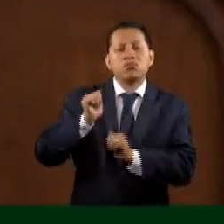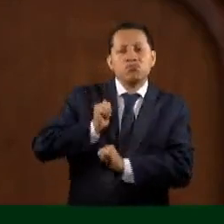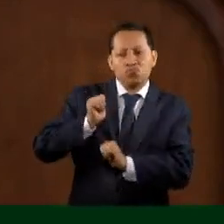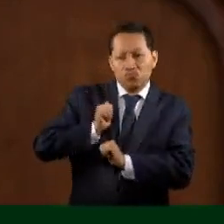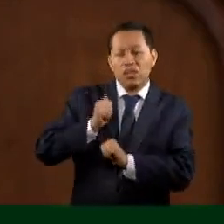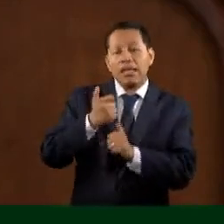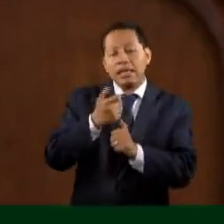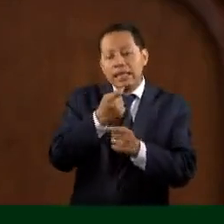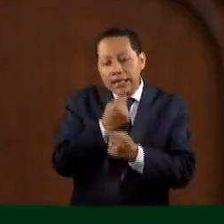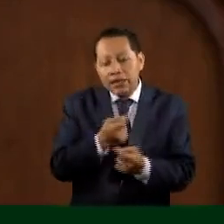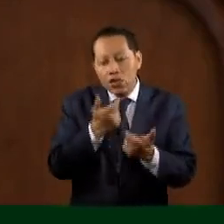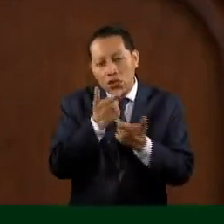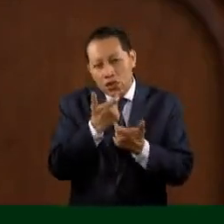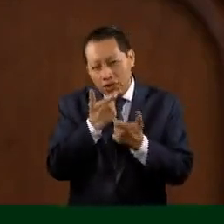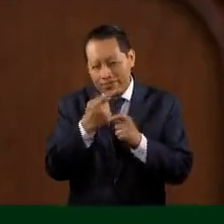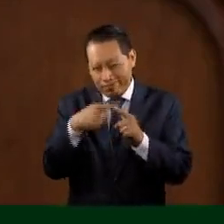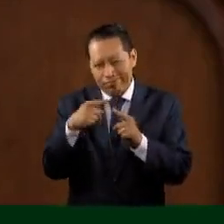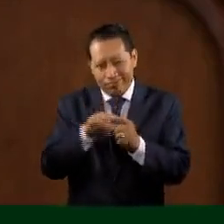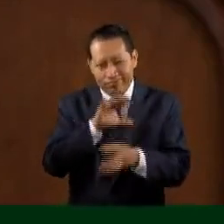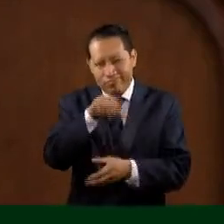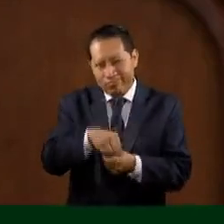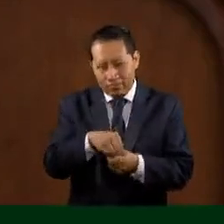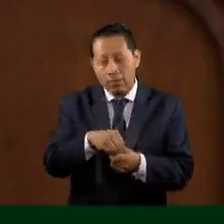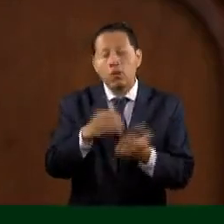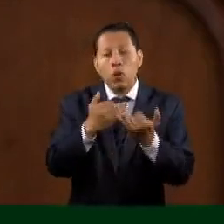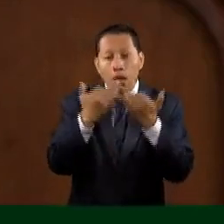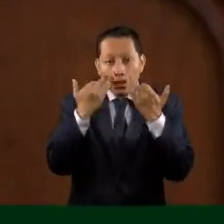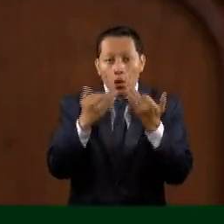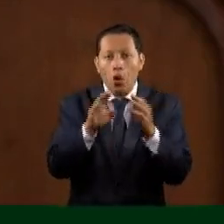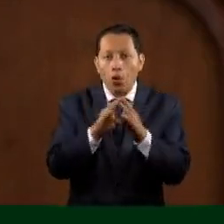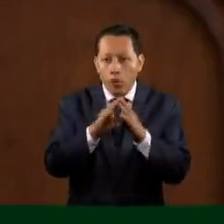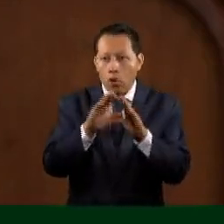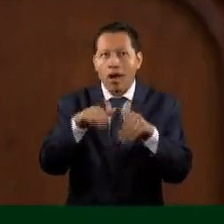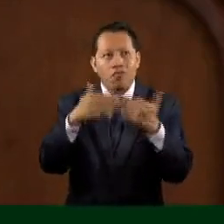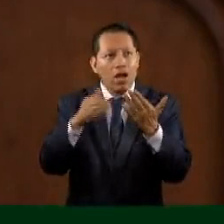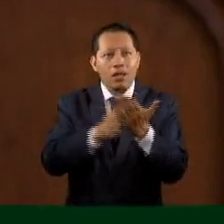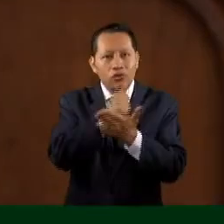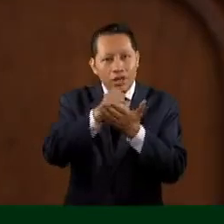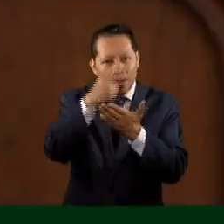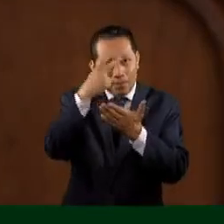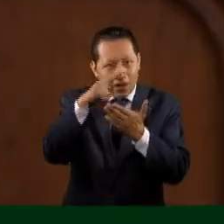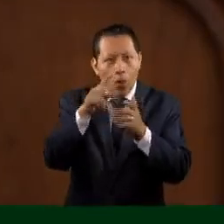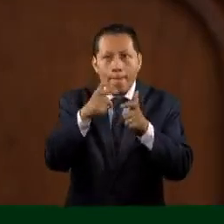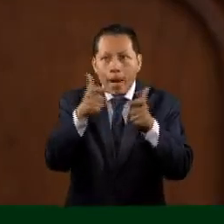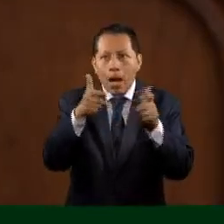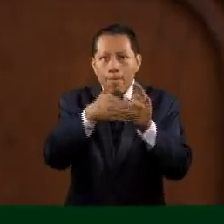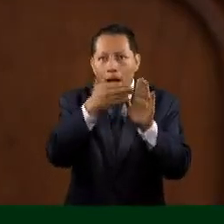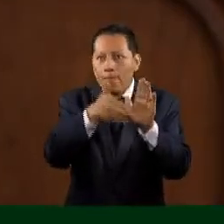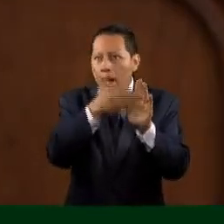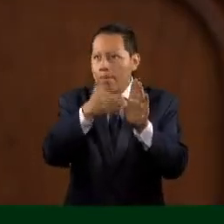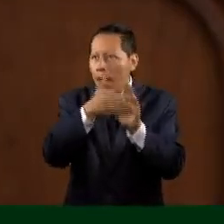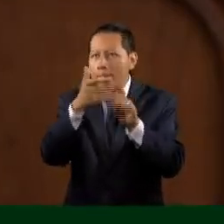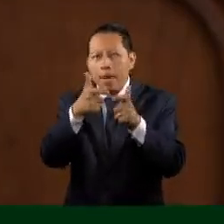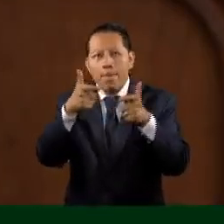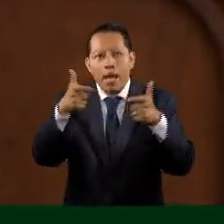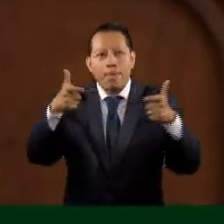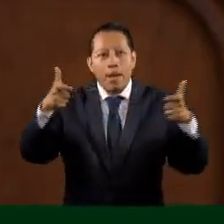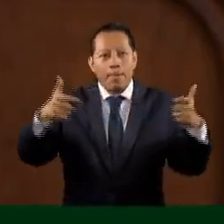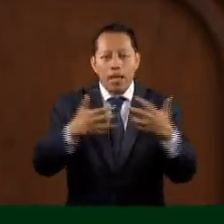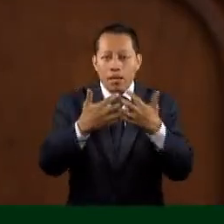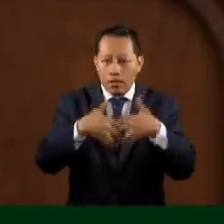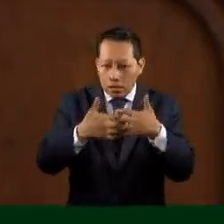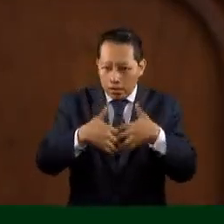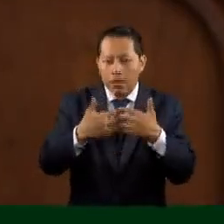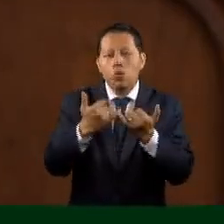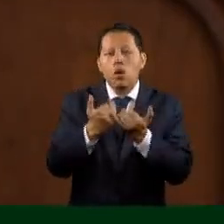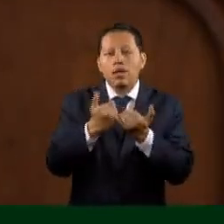infantiles. Fue testigo del crecimiento de la mancha urbana, de la industrialización y sobre todo del establecimiento